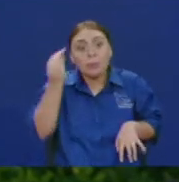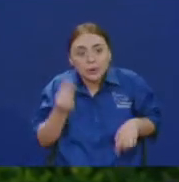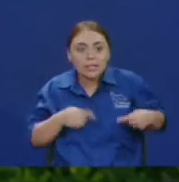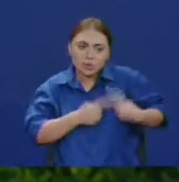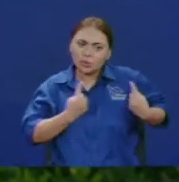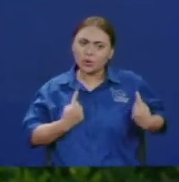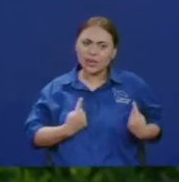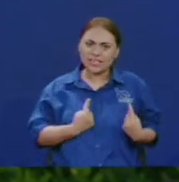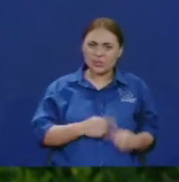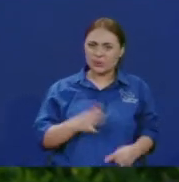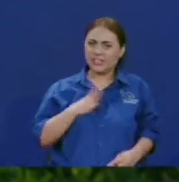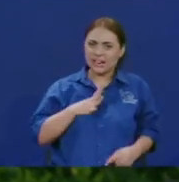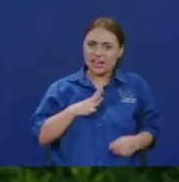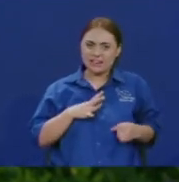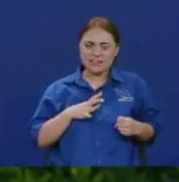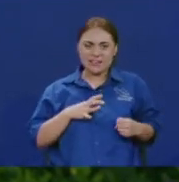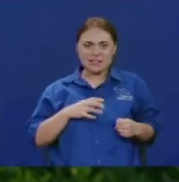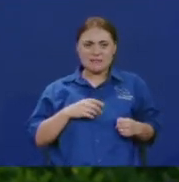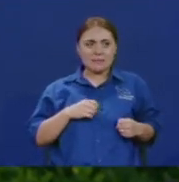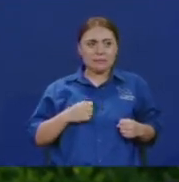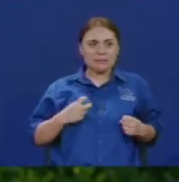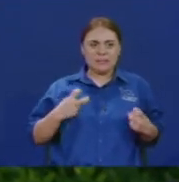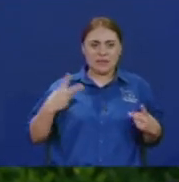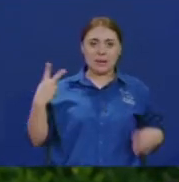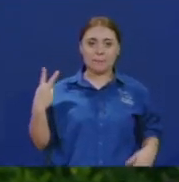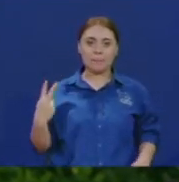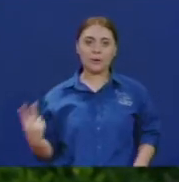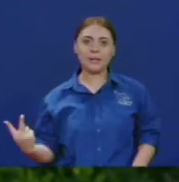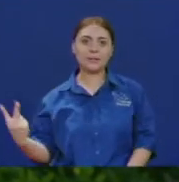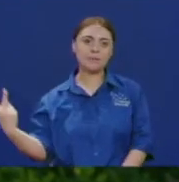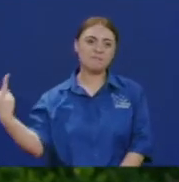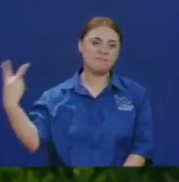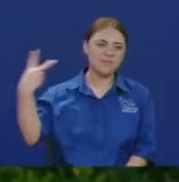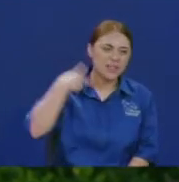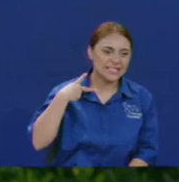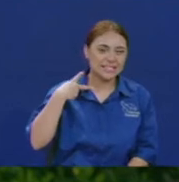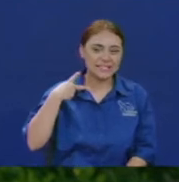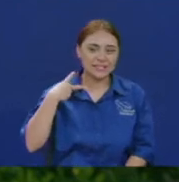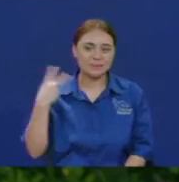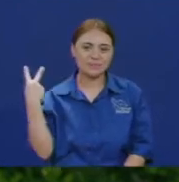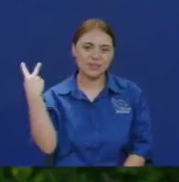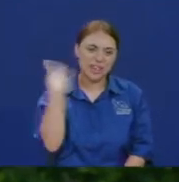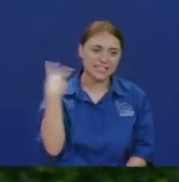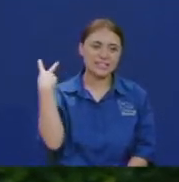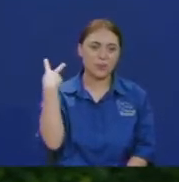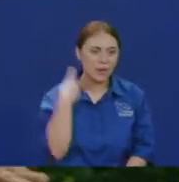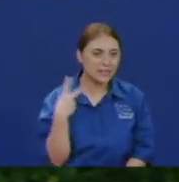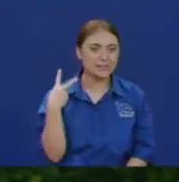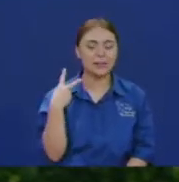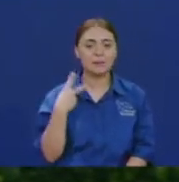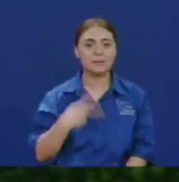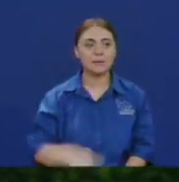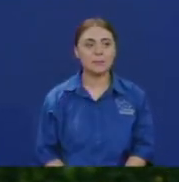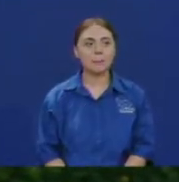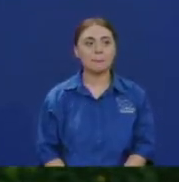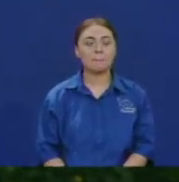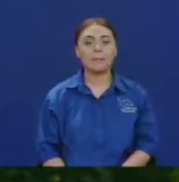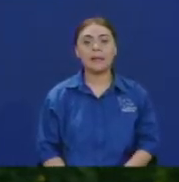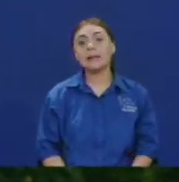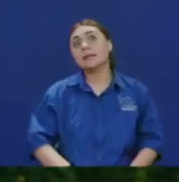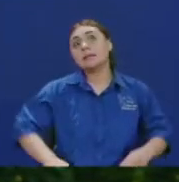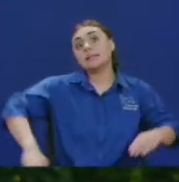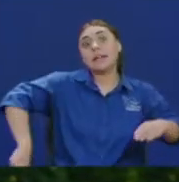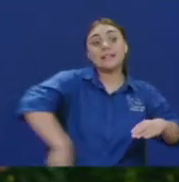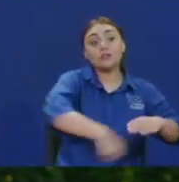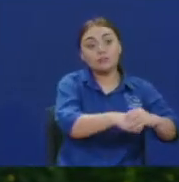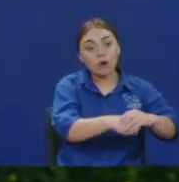lleno de violencia. Y como nos incentivan con deportes de violentos, nos incentivan con juegos violentos, películas,